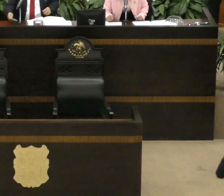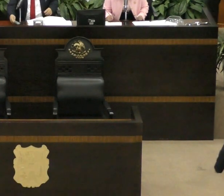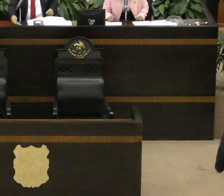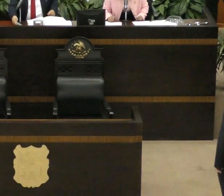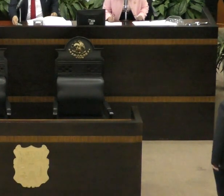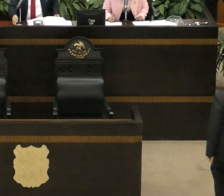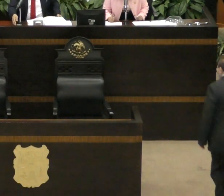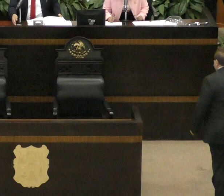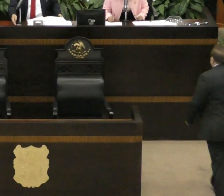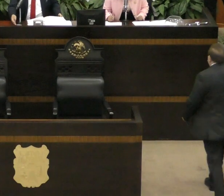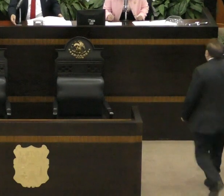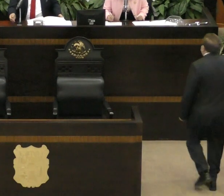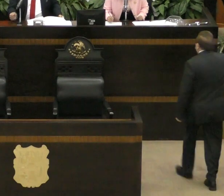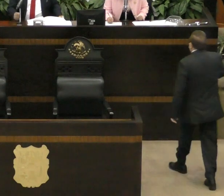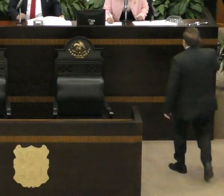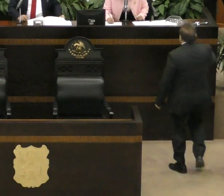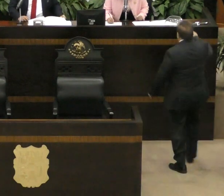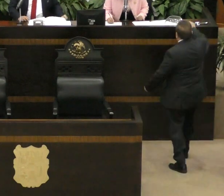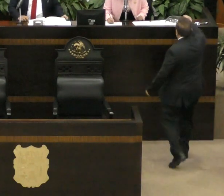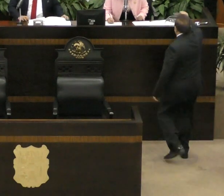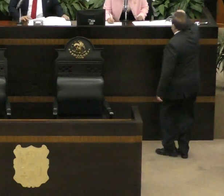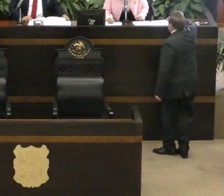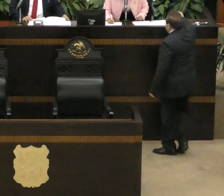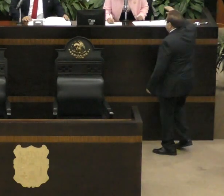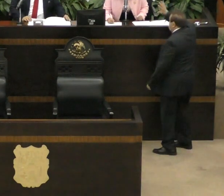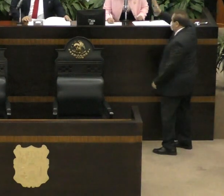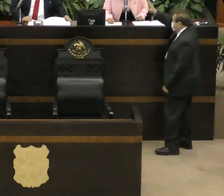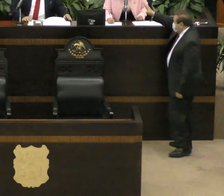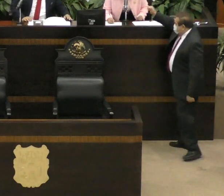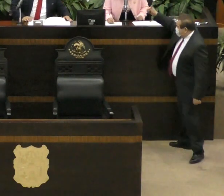Machado. Diputada Dora Gómez González.